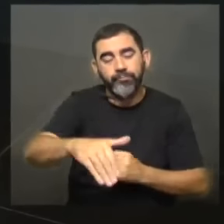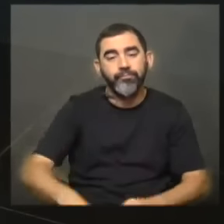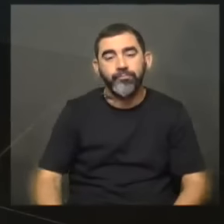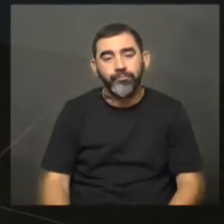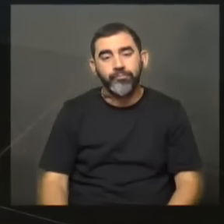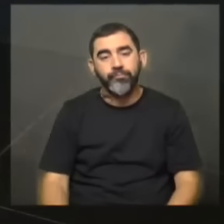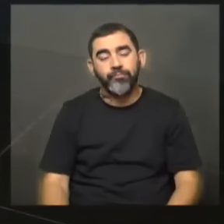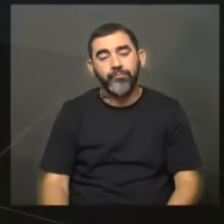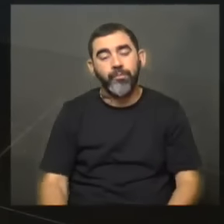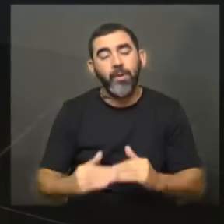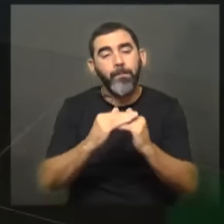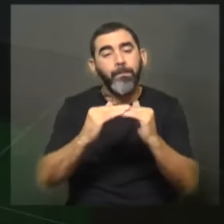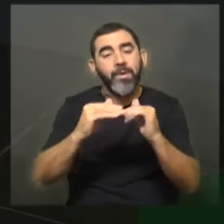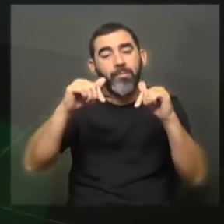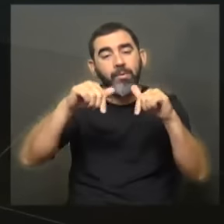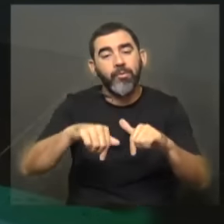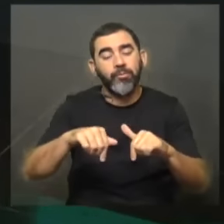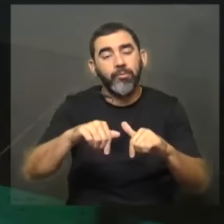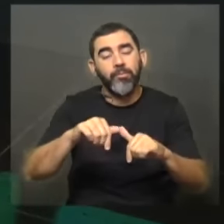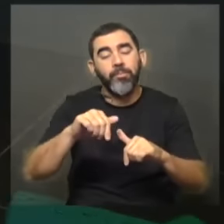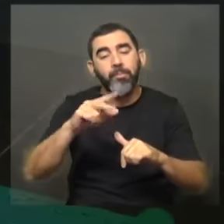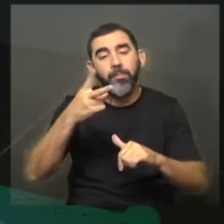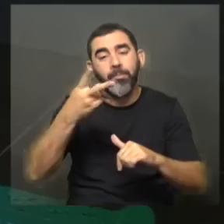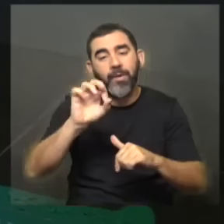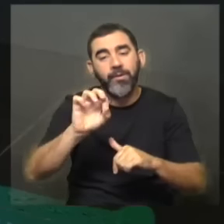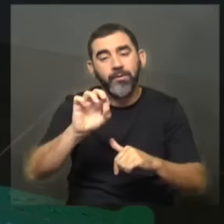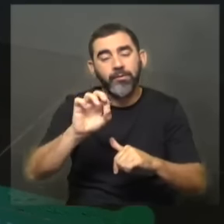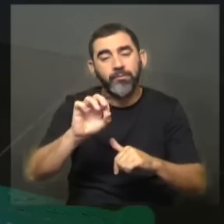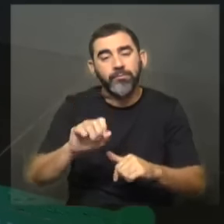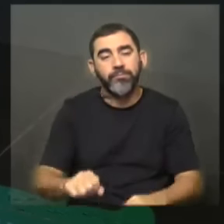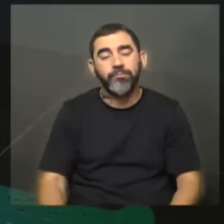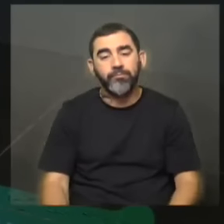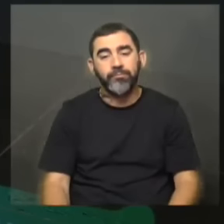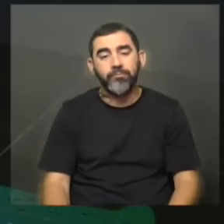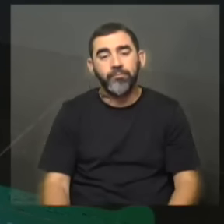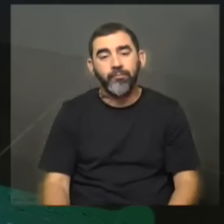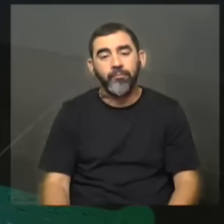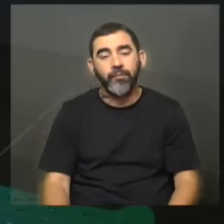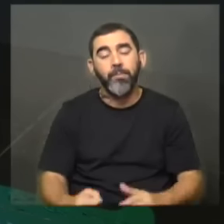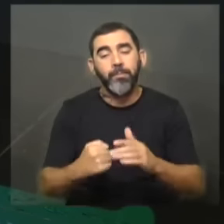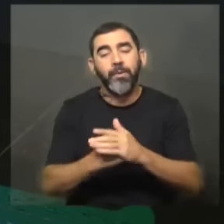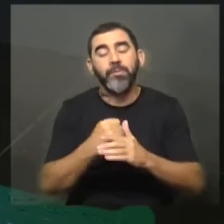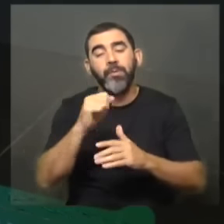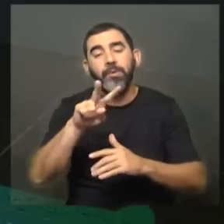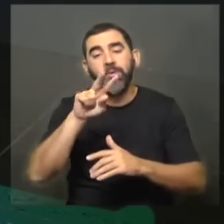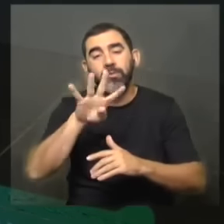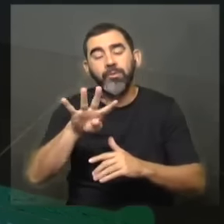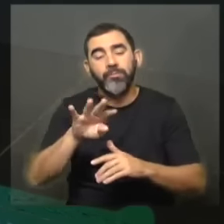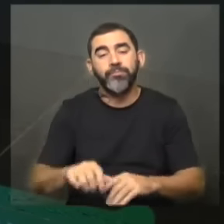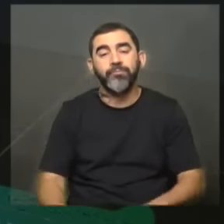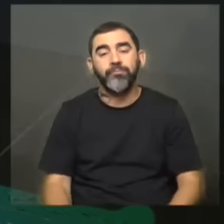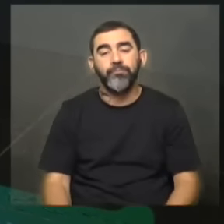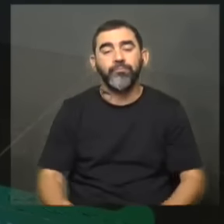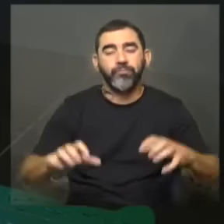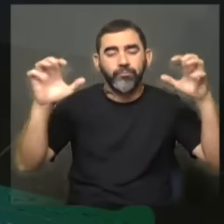tenía previsto una mínima de tan solo 20 gr e tan solo es un montón 20 gr para hoy 24 será la máxima no va a cambiar mucho